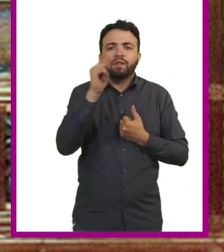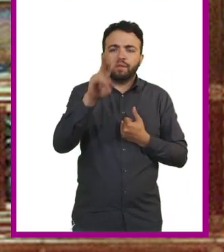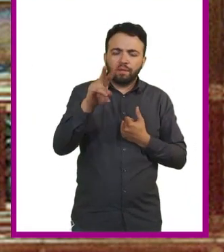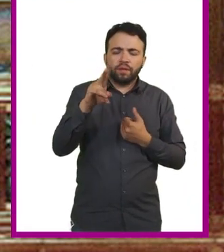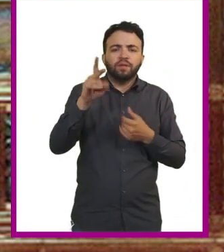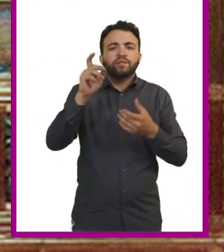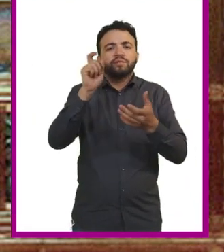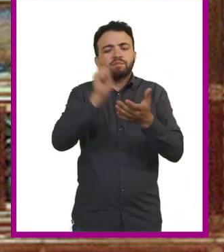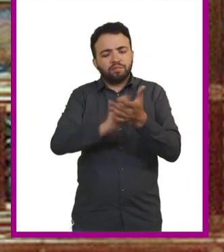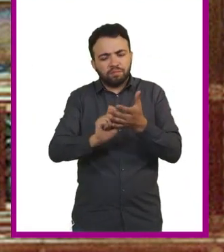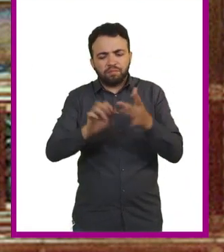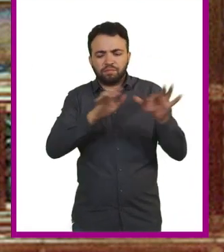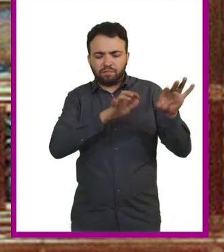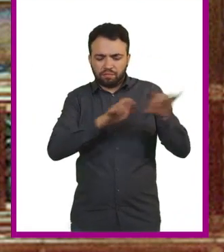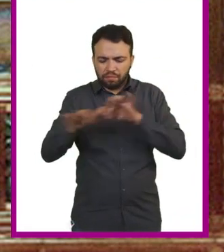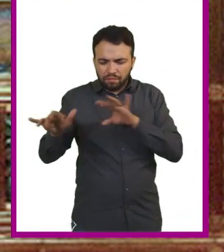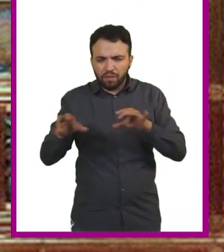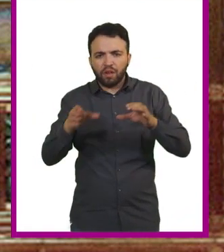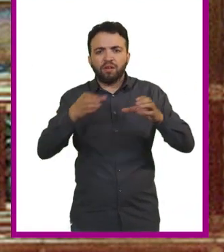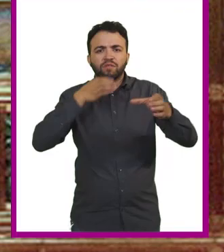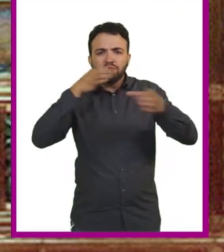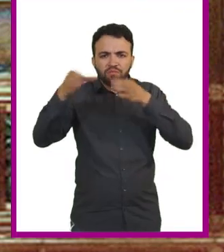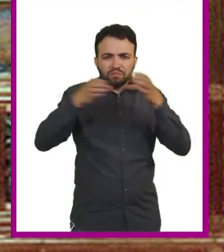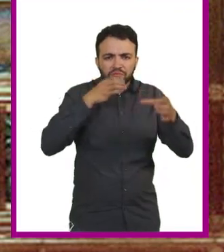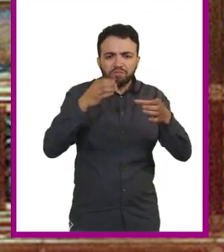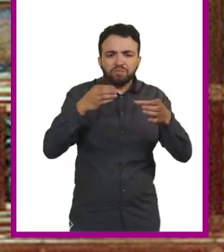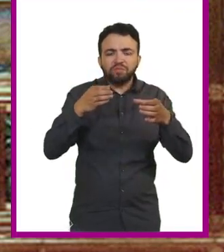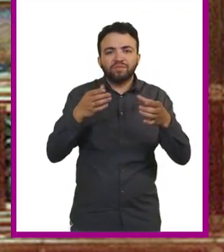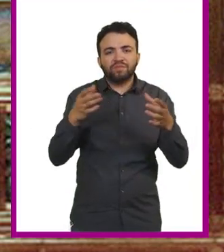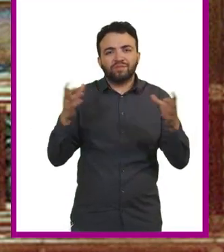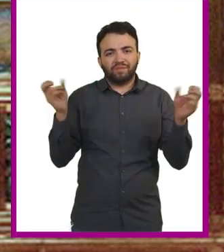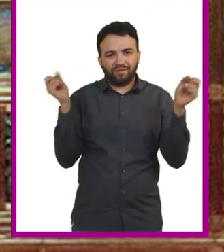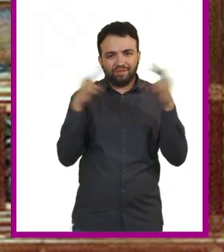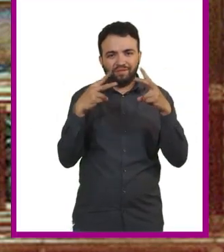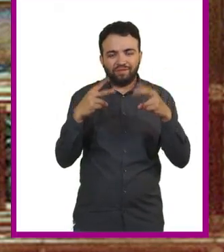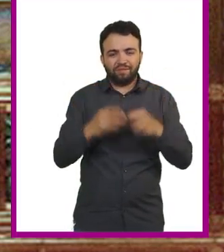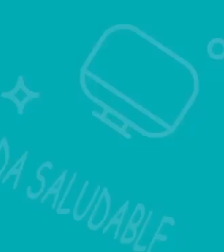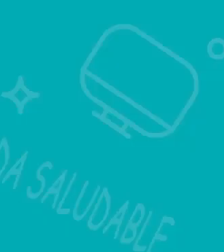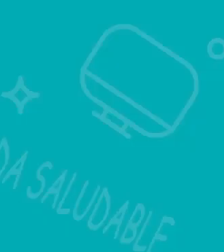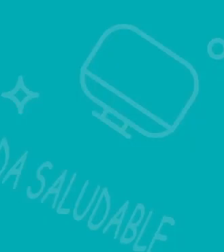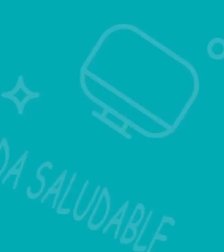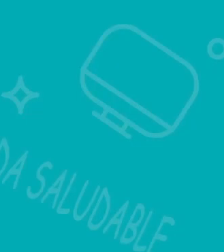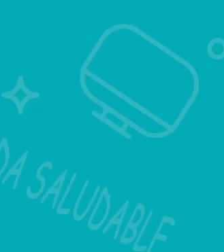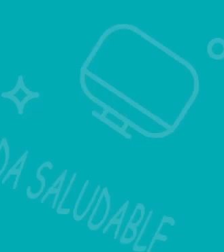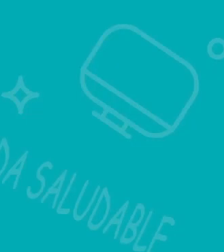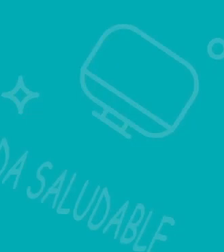Escríbanos, comenten, participen y hagan sus aportaciones. ¡Hasta pronto!